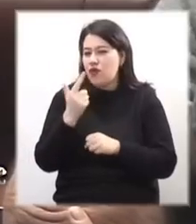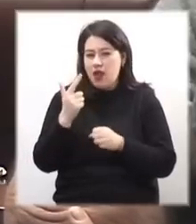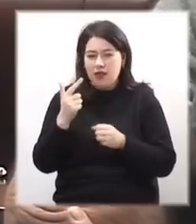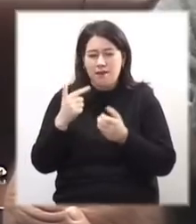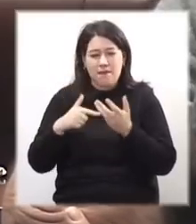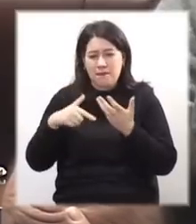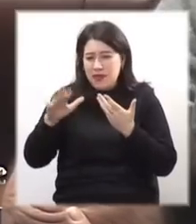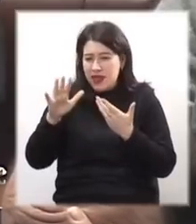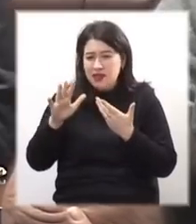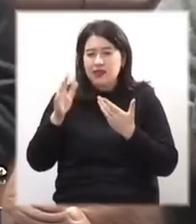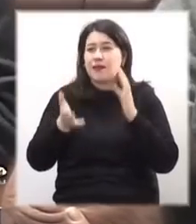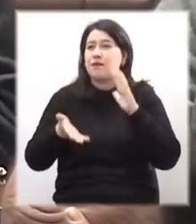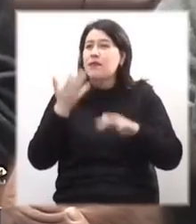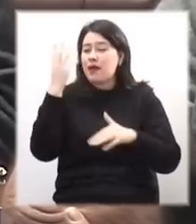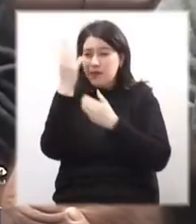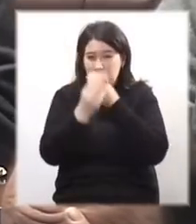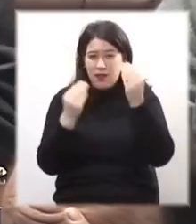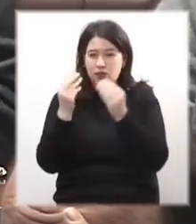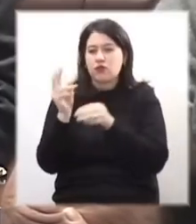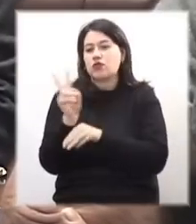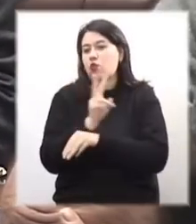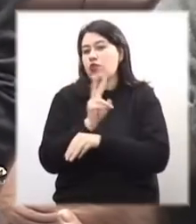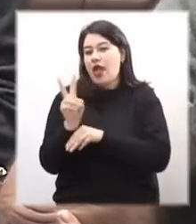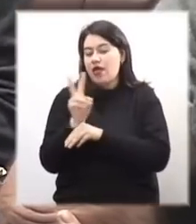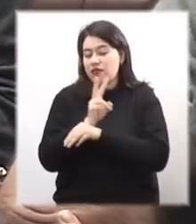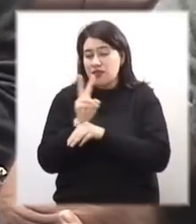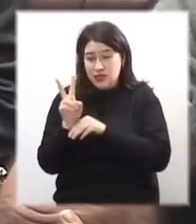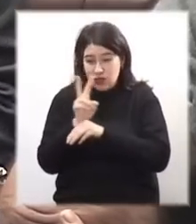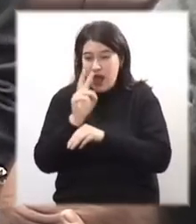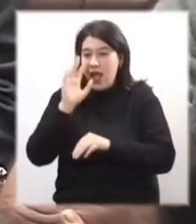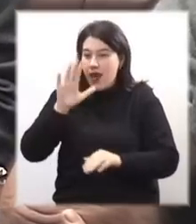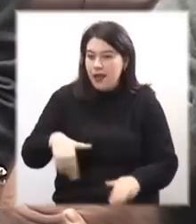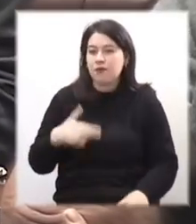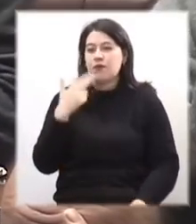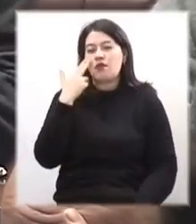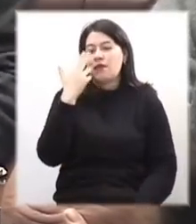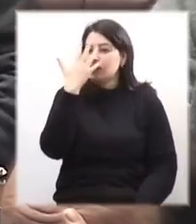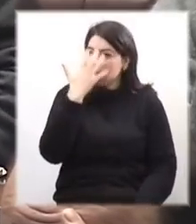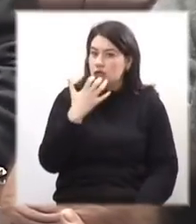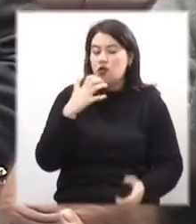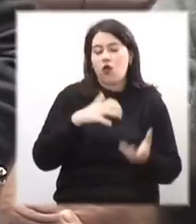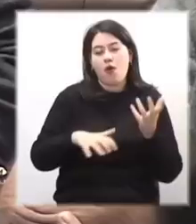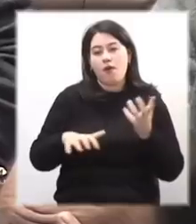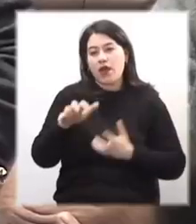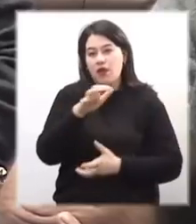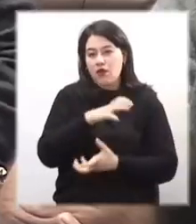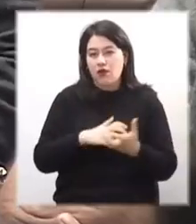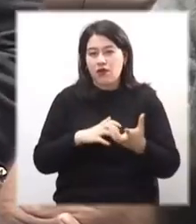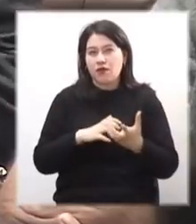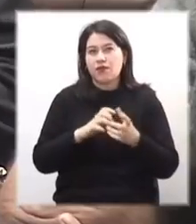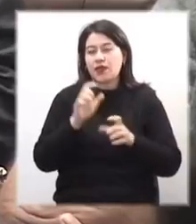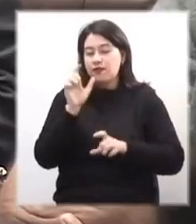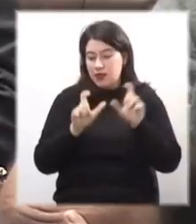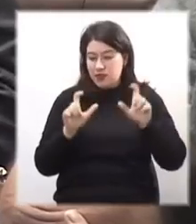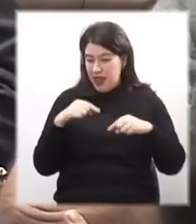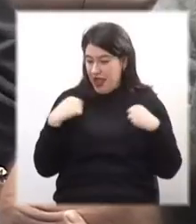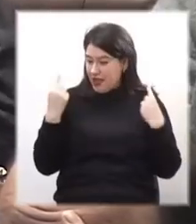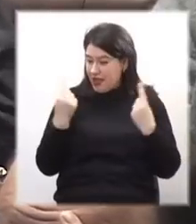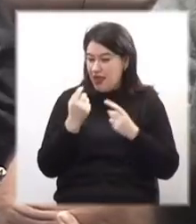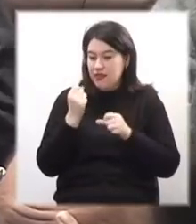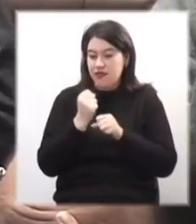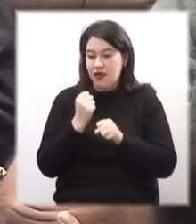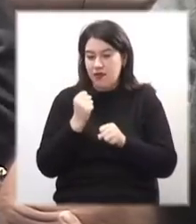carestía. La seguridad es un problema serio, complejo, que ninguno de los que estamos